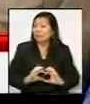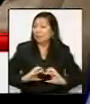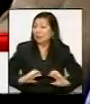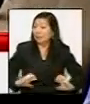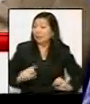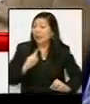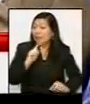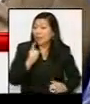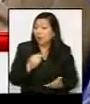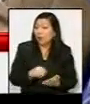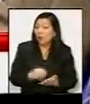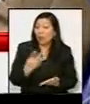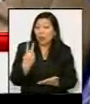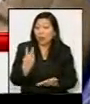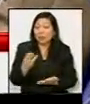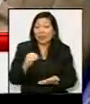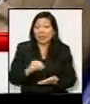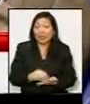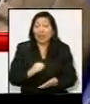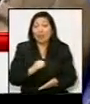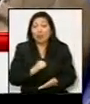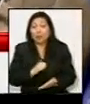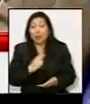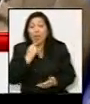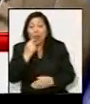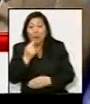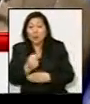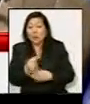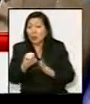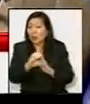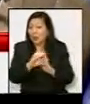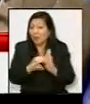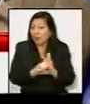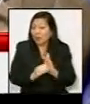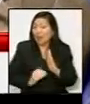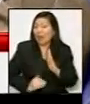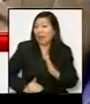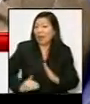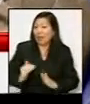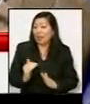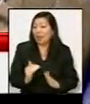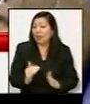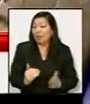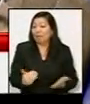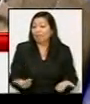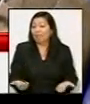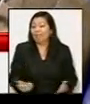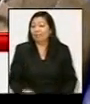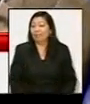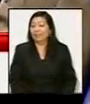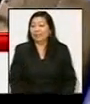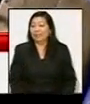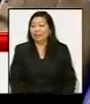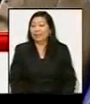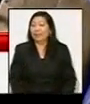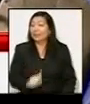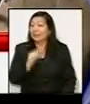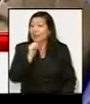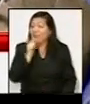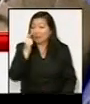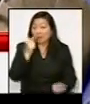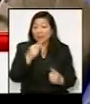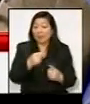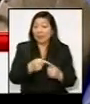dice estos son los dos delitos por lo que yo lo acusó constitucionalmente al alto funcionario carecería de